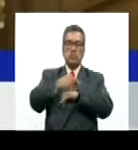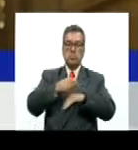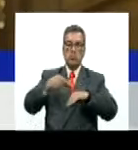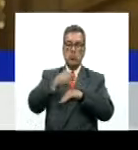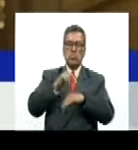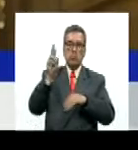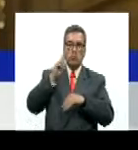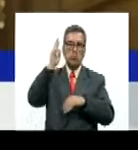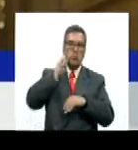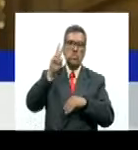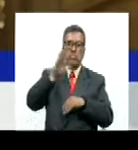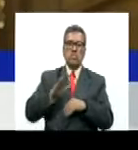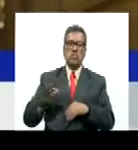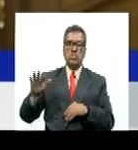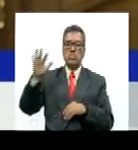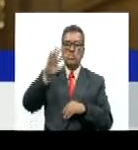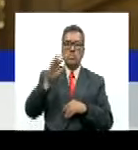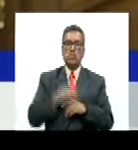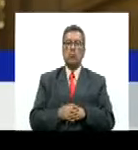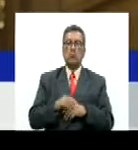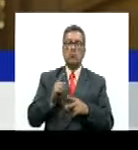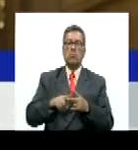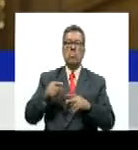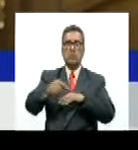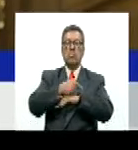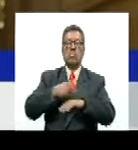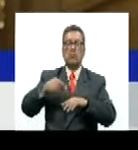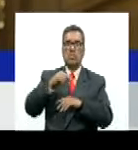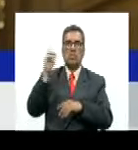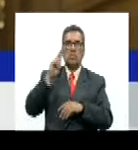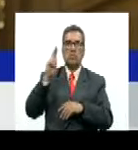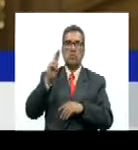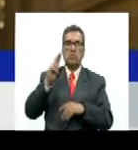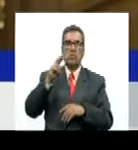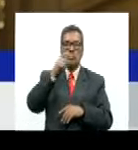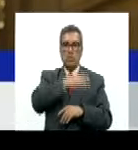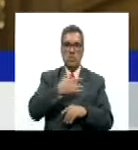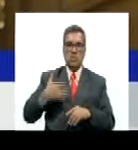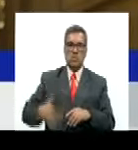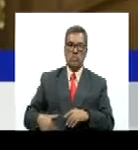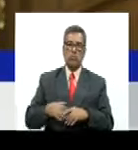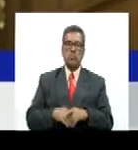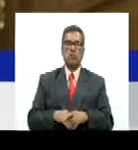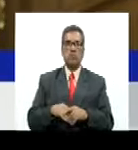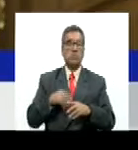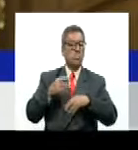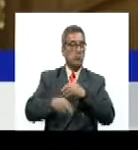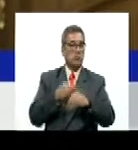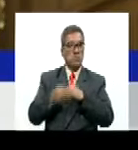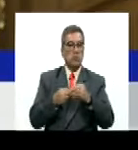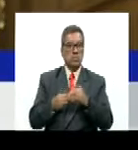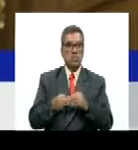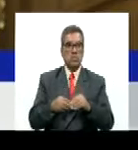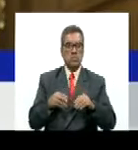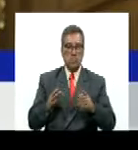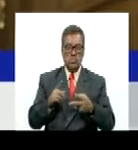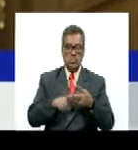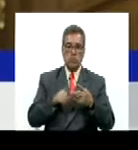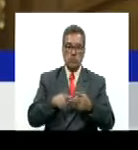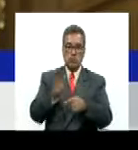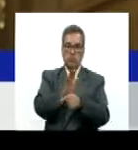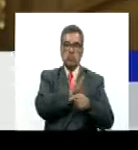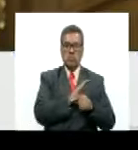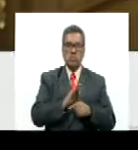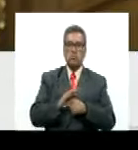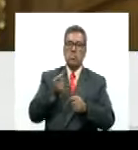de la República Bolivariana de Venezuela y el Gobierno de la República Popular China, relativo a la promoción y protección